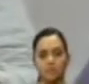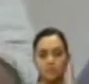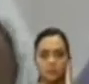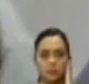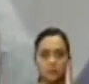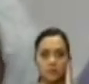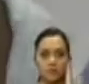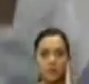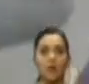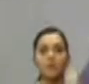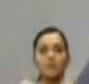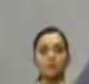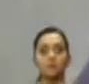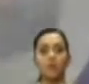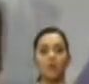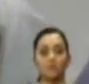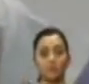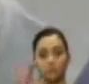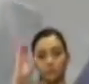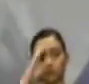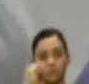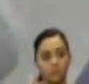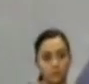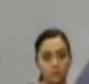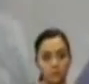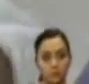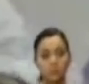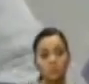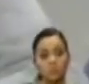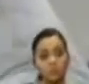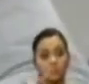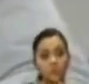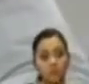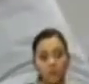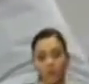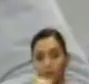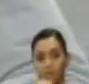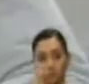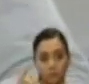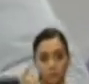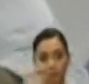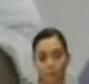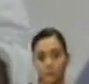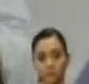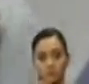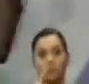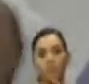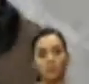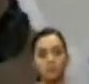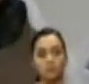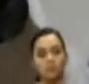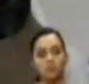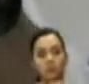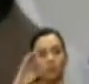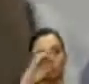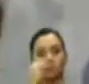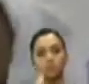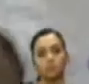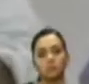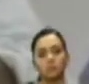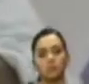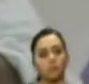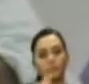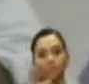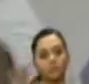fácil que el gobierno central busque financiamiento para lo que le falta de dinero a que un municipio esté buscando ese financiamiento porque